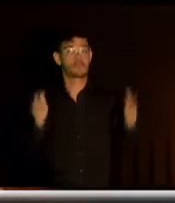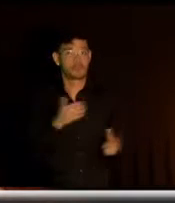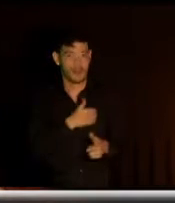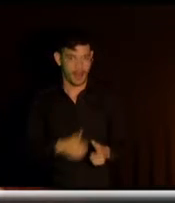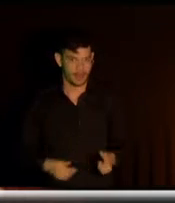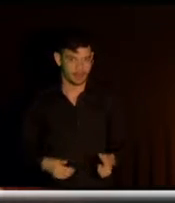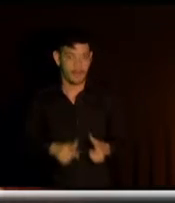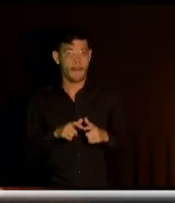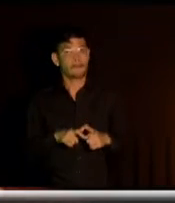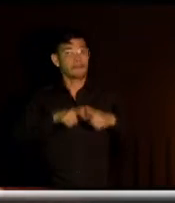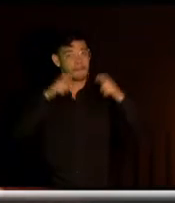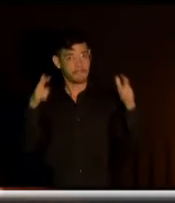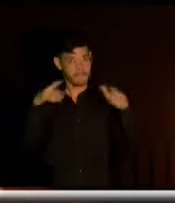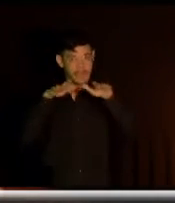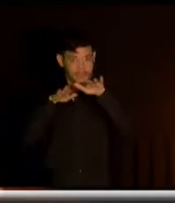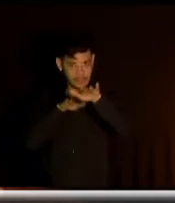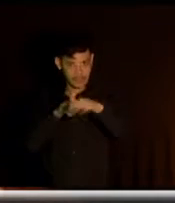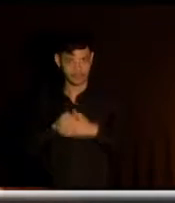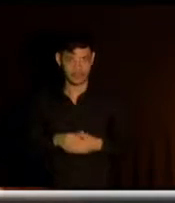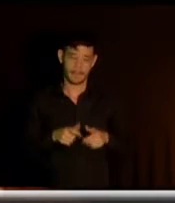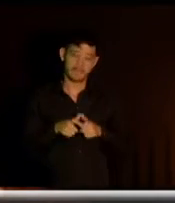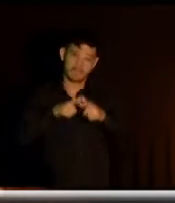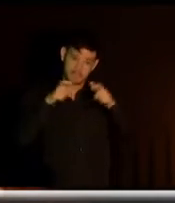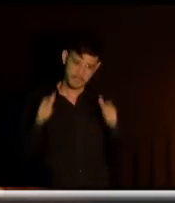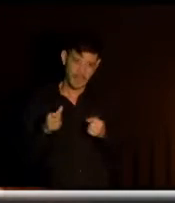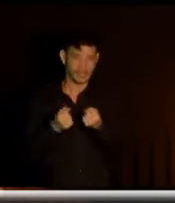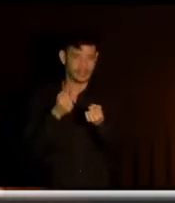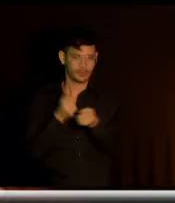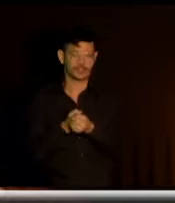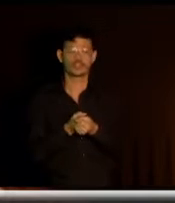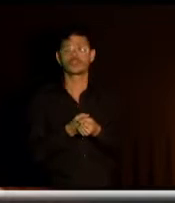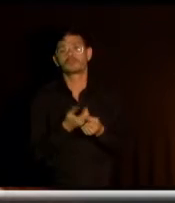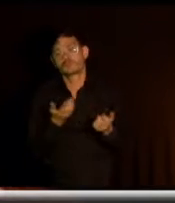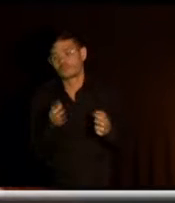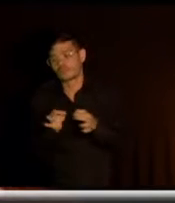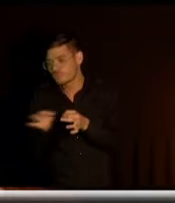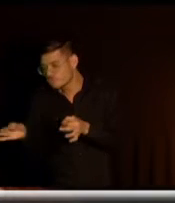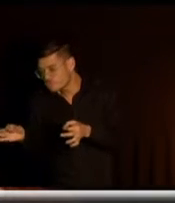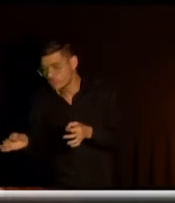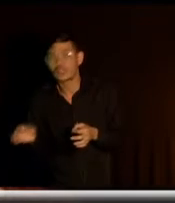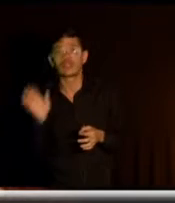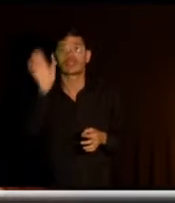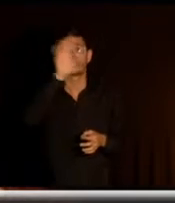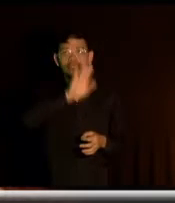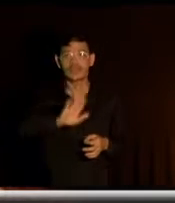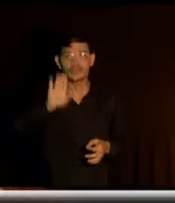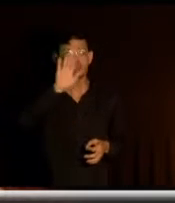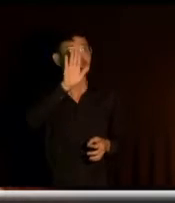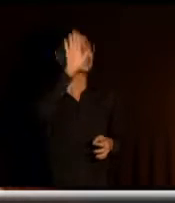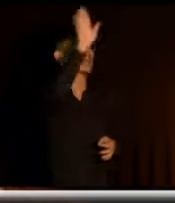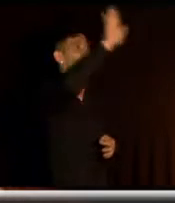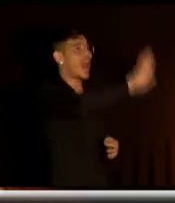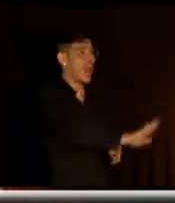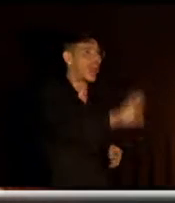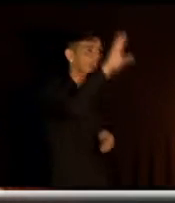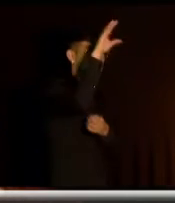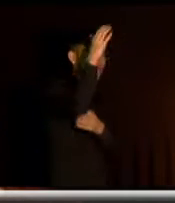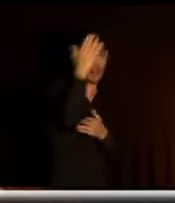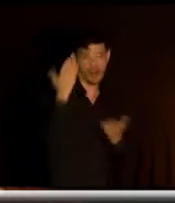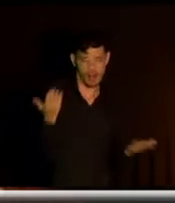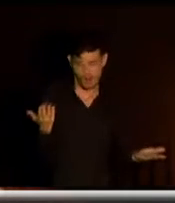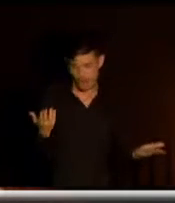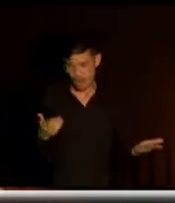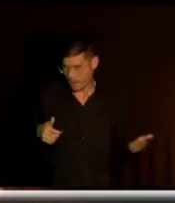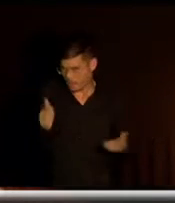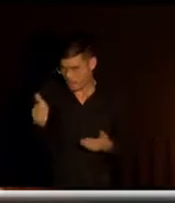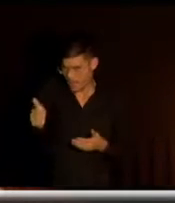van a tener más apoyo, tanto en lo municipal como departamental y nacional, para ellos mismos. O